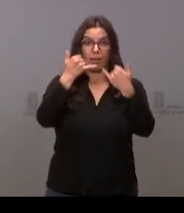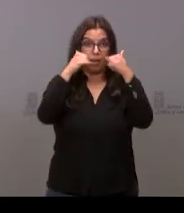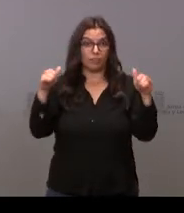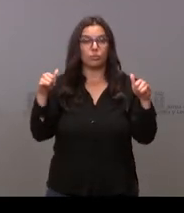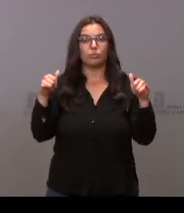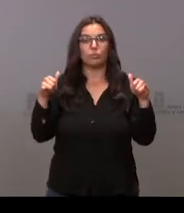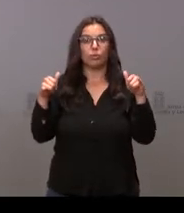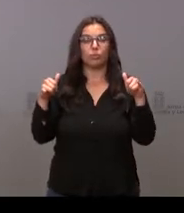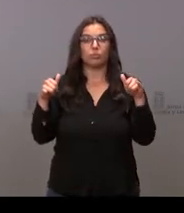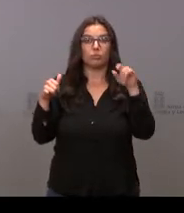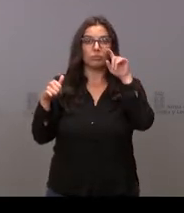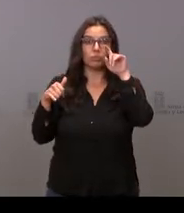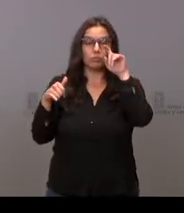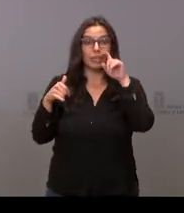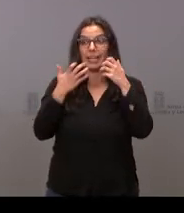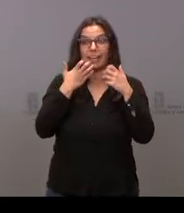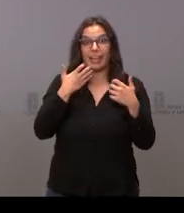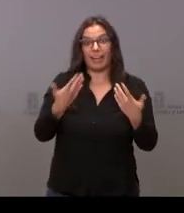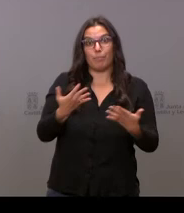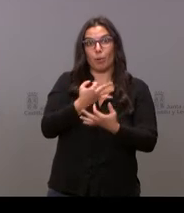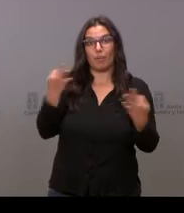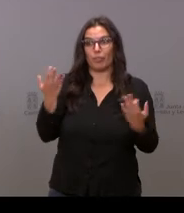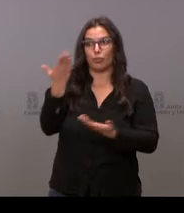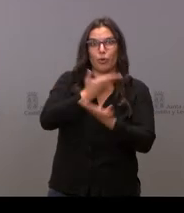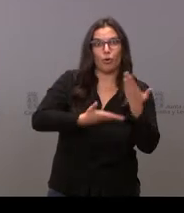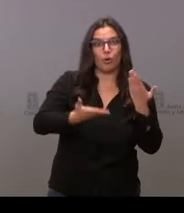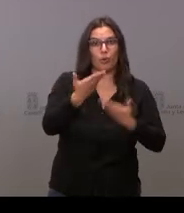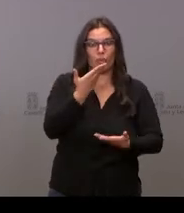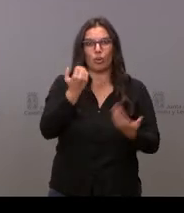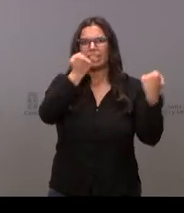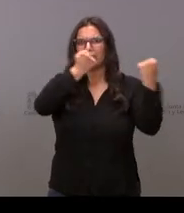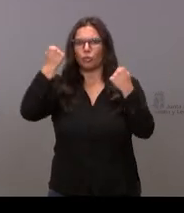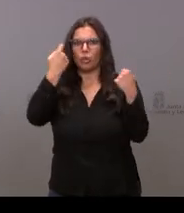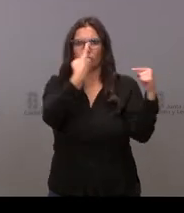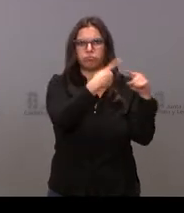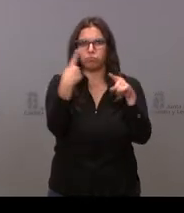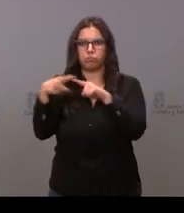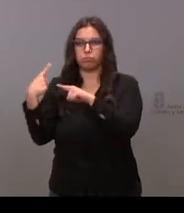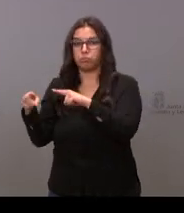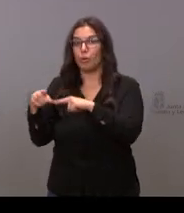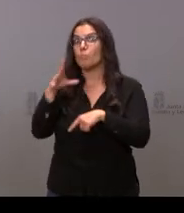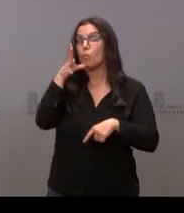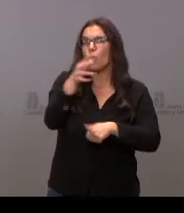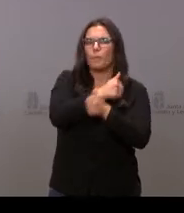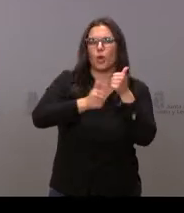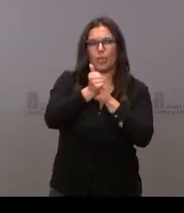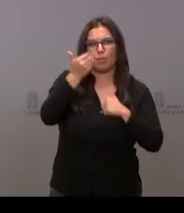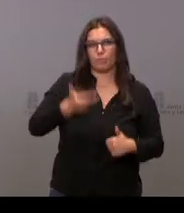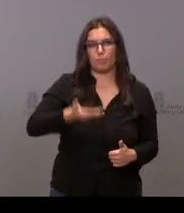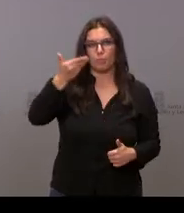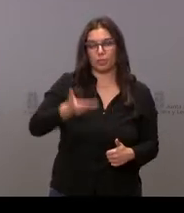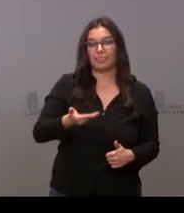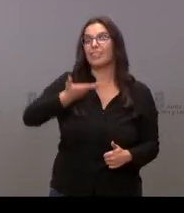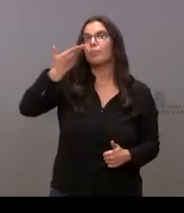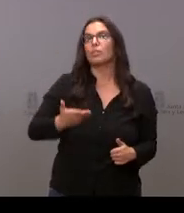desarrollamos es un magnífico ejemplo de la colaboración entre instituciones priorizando en lo importante que es